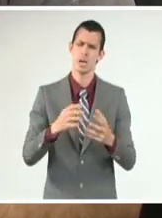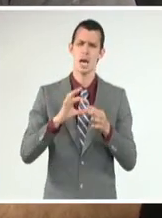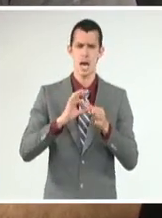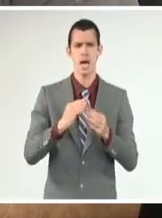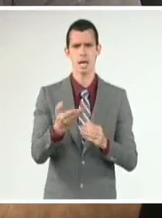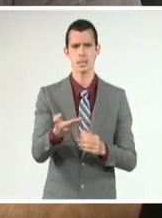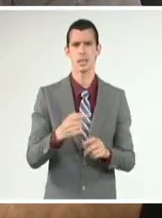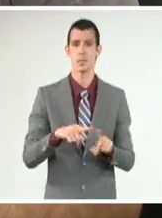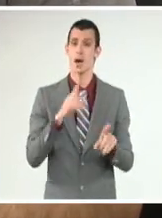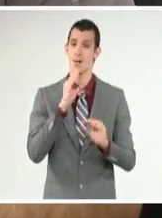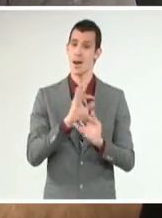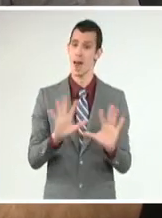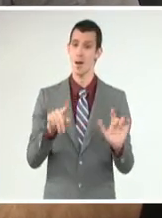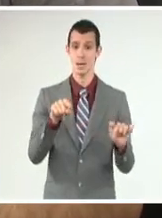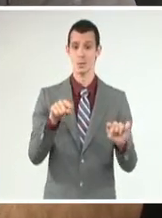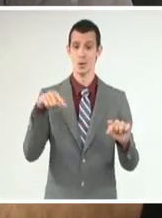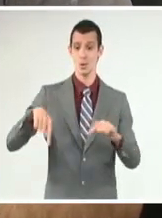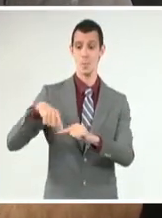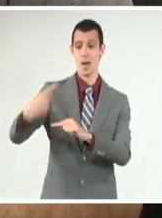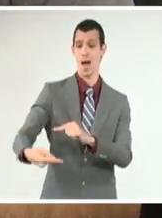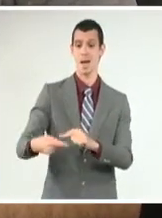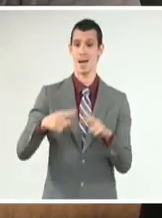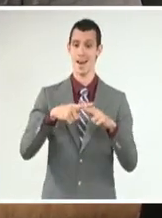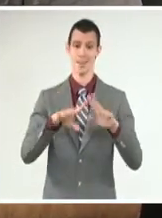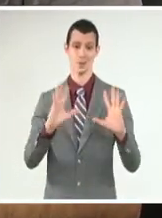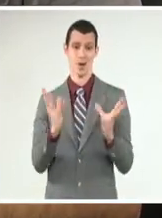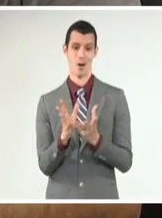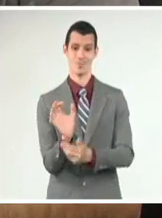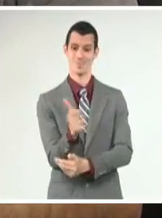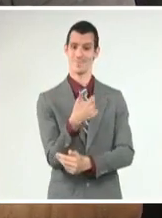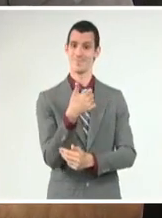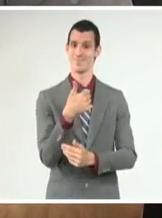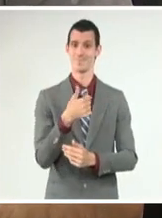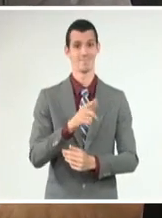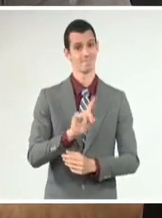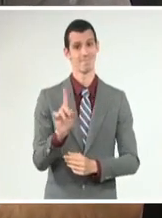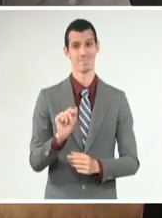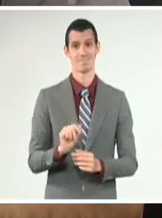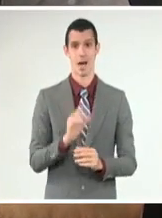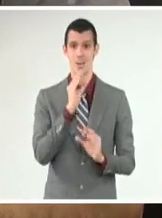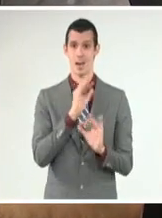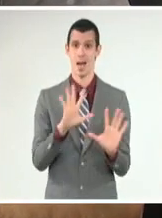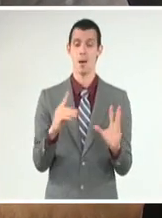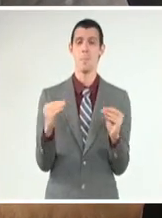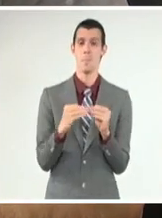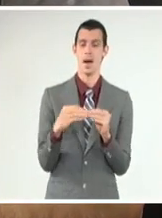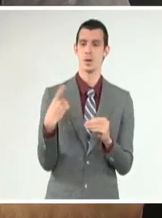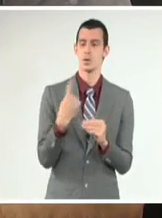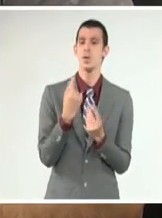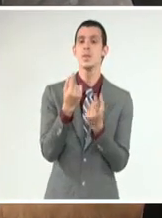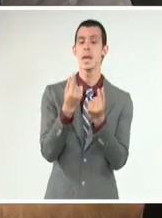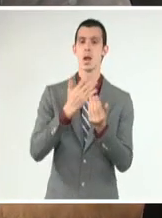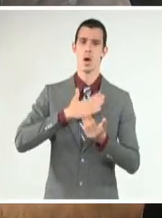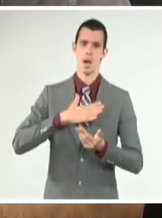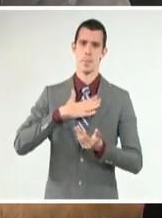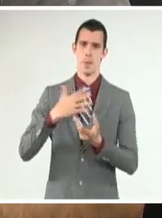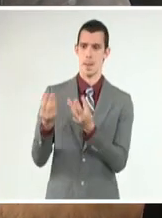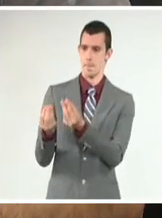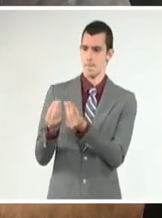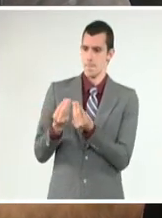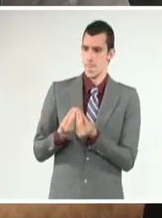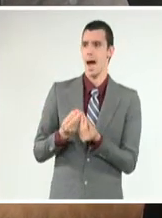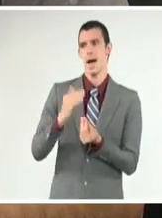eso es un proceso que va a ser paulatino en función de el financiamiento que podamos tener para poder enfrentar